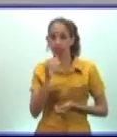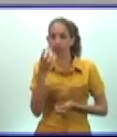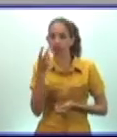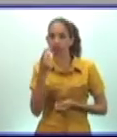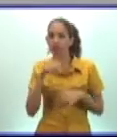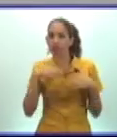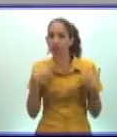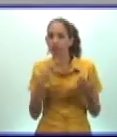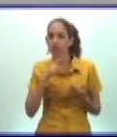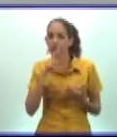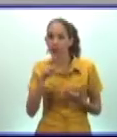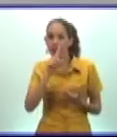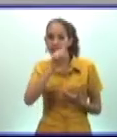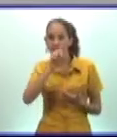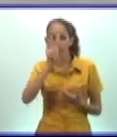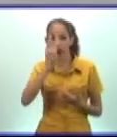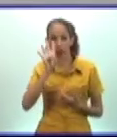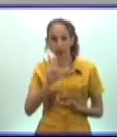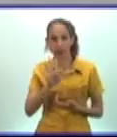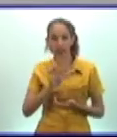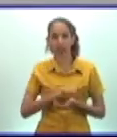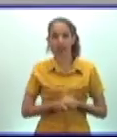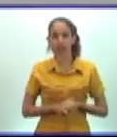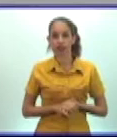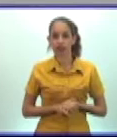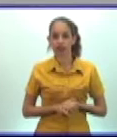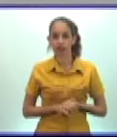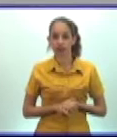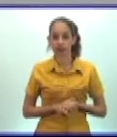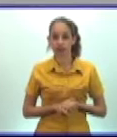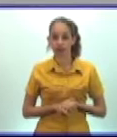Sustituimos y ahora nos queda